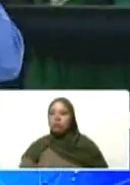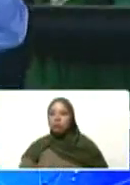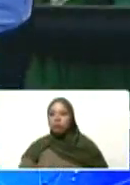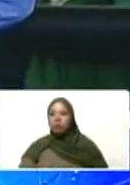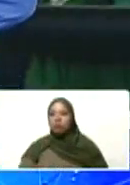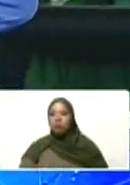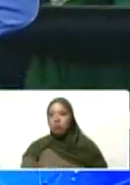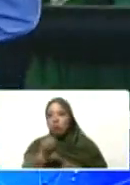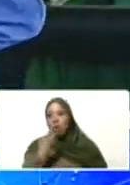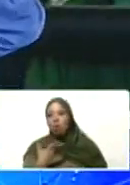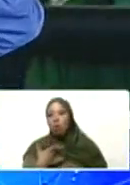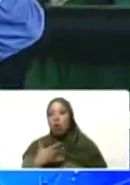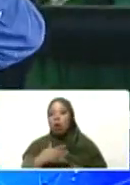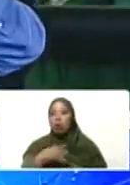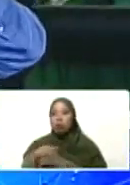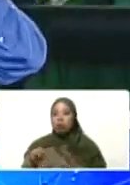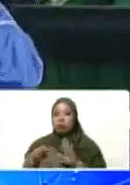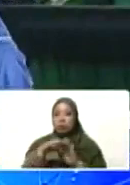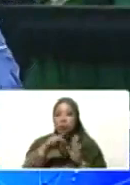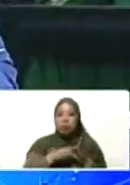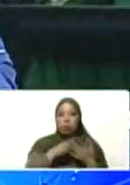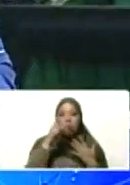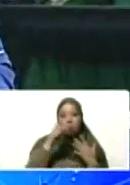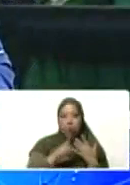Con buena estrategia, con un buen plan,